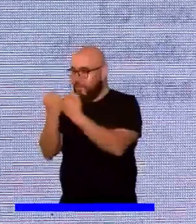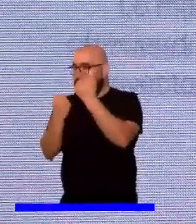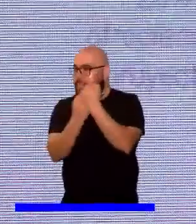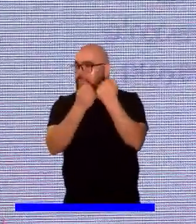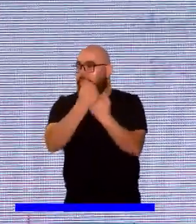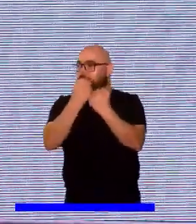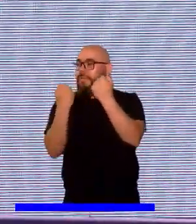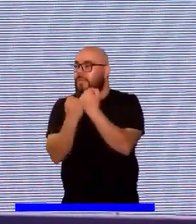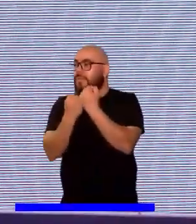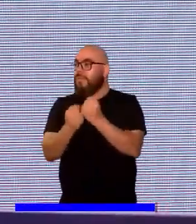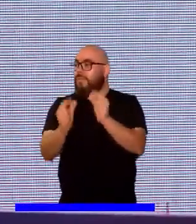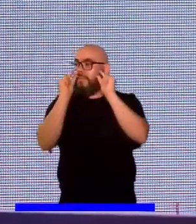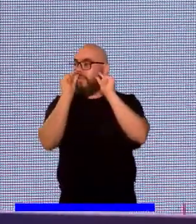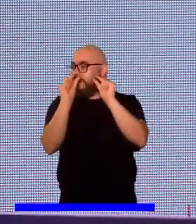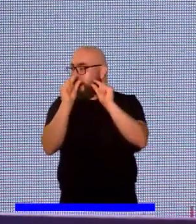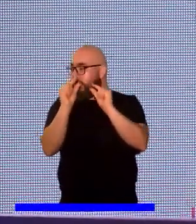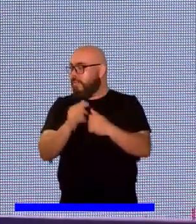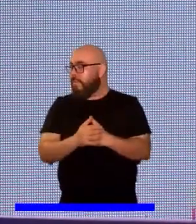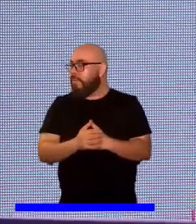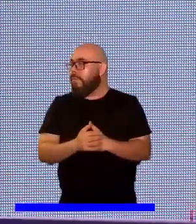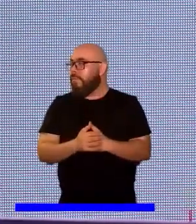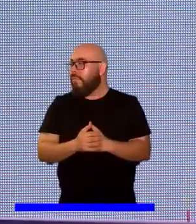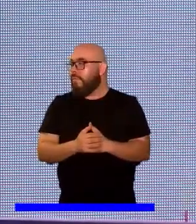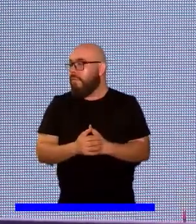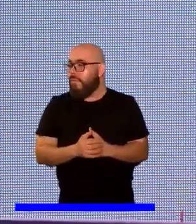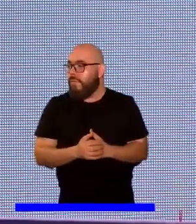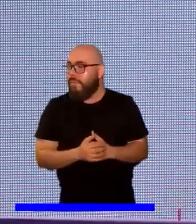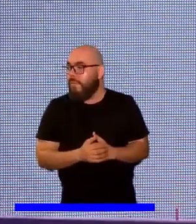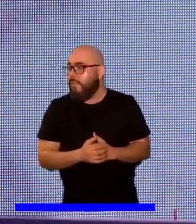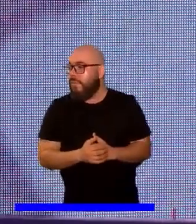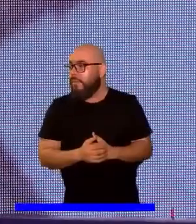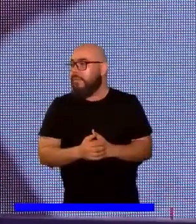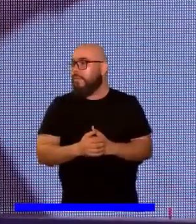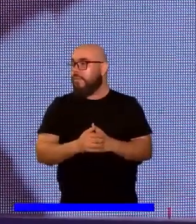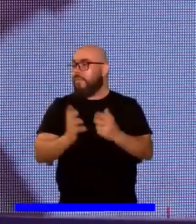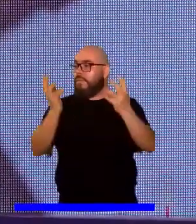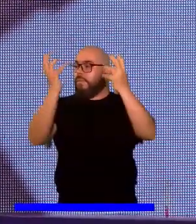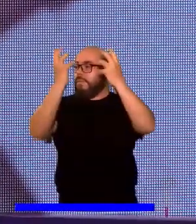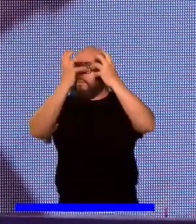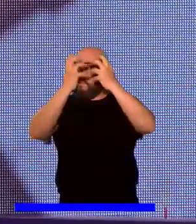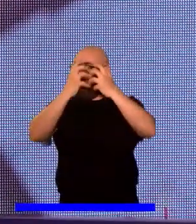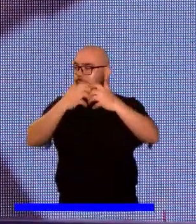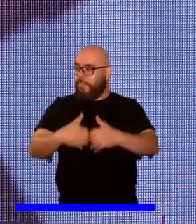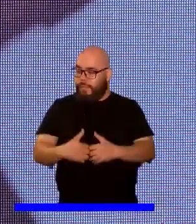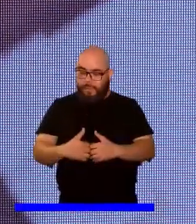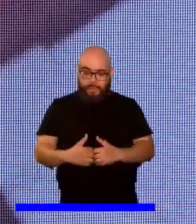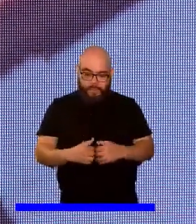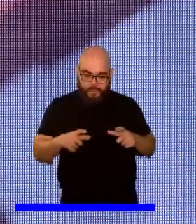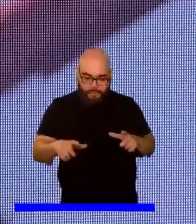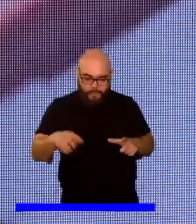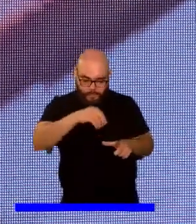Pero sí hay un pequeño detalle, que es que para que todo esto corra, se necesita una infraestructura muy potente.